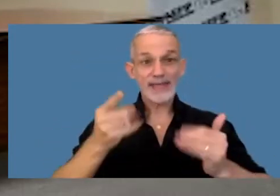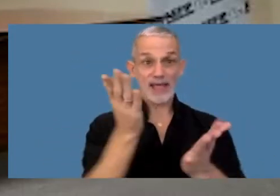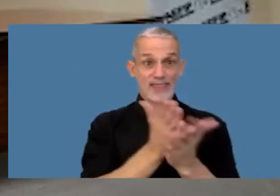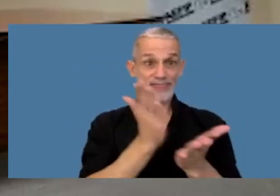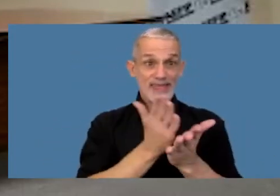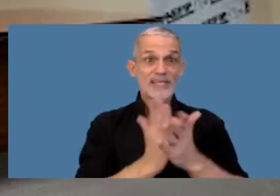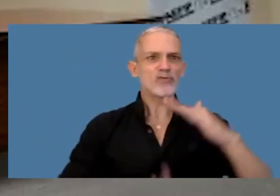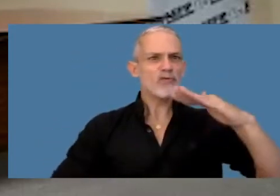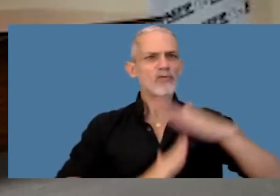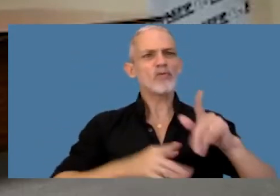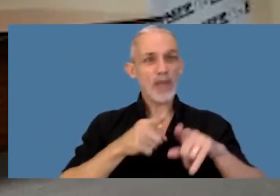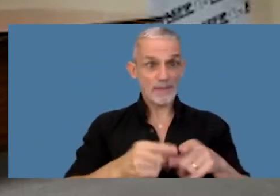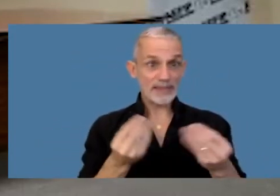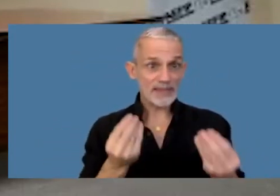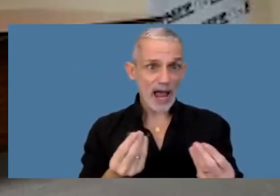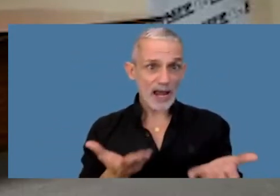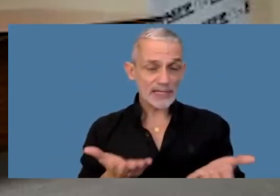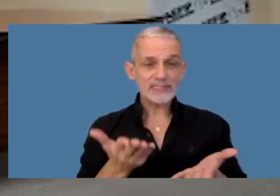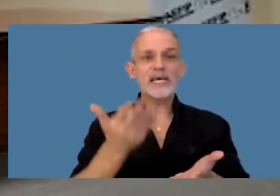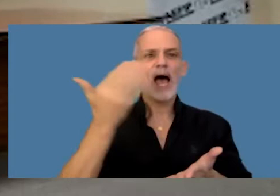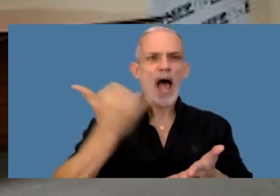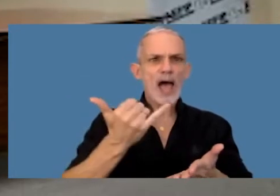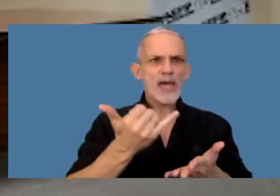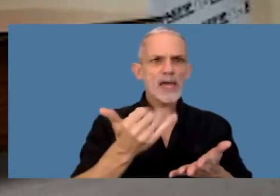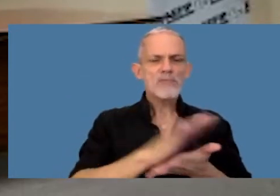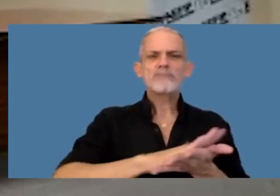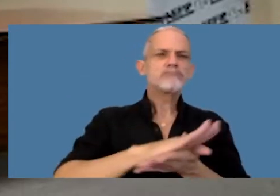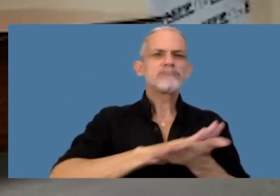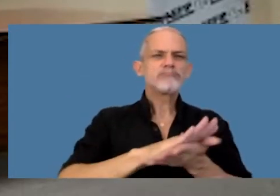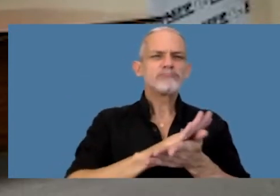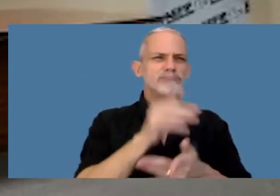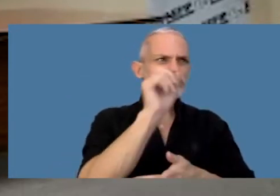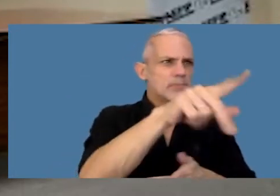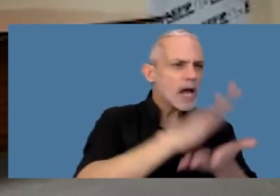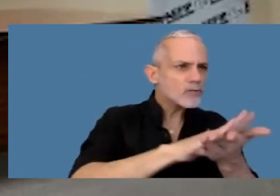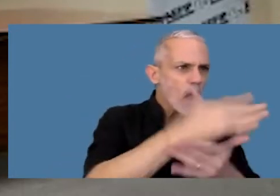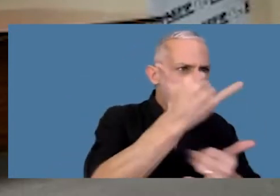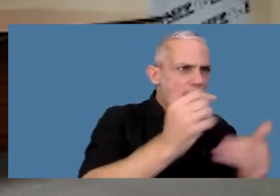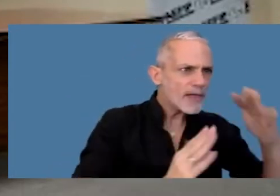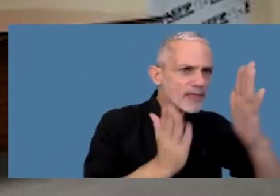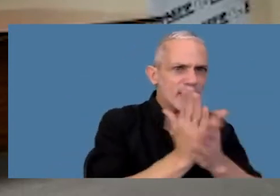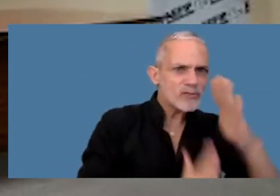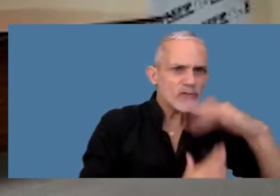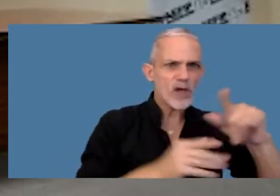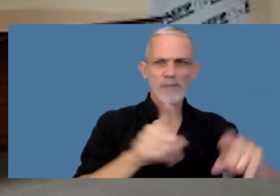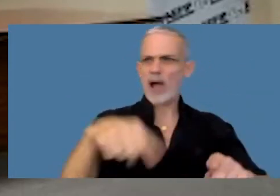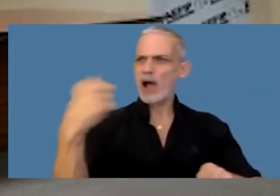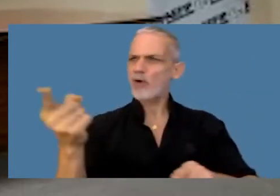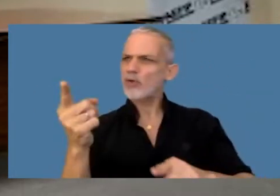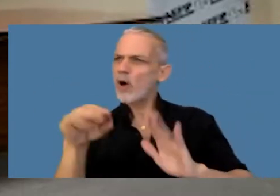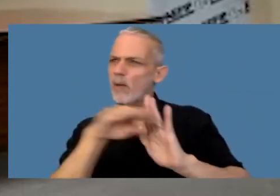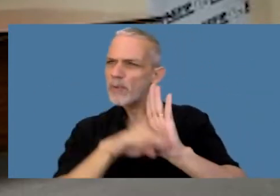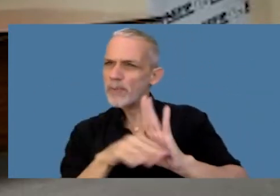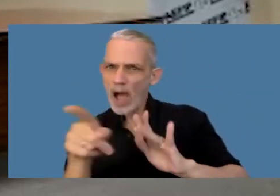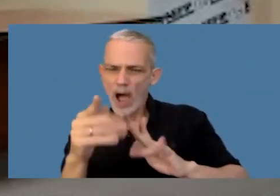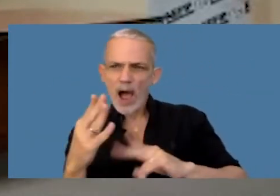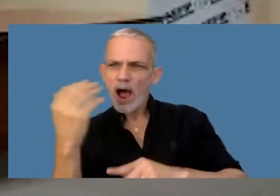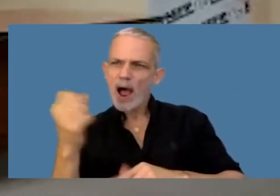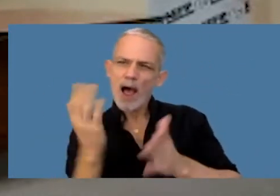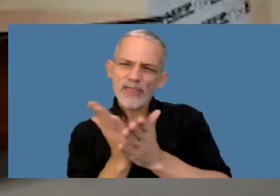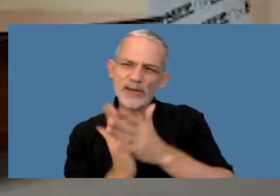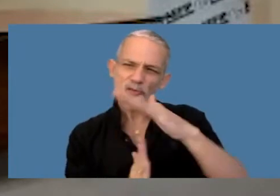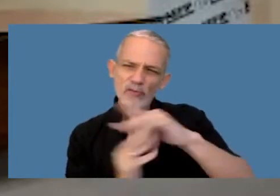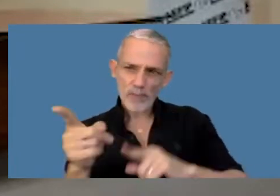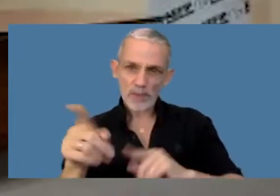fundamentales aparecen solucionando casos concretos. donde la normativa de la